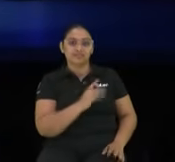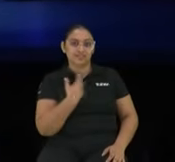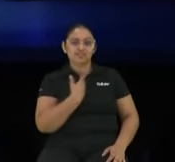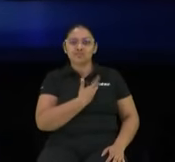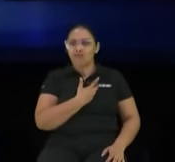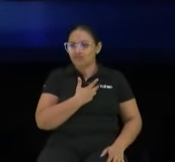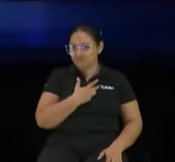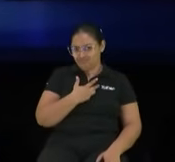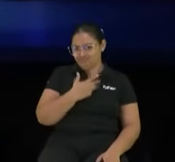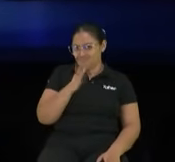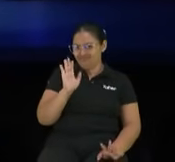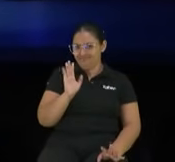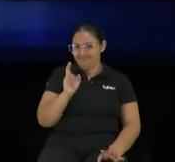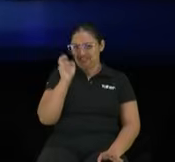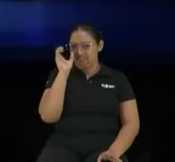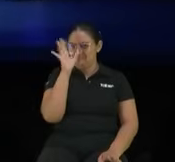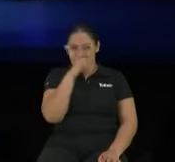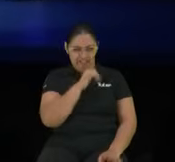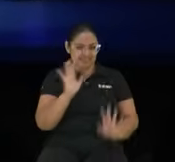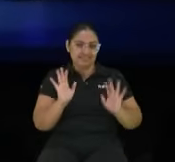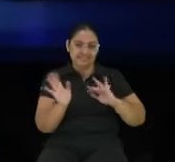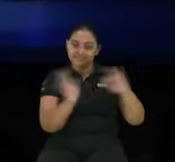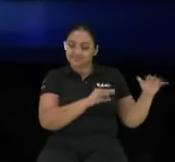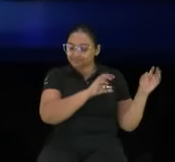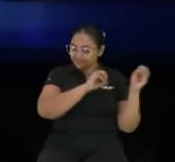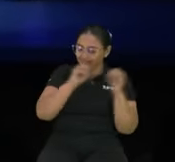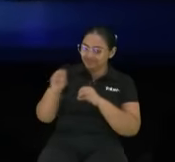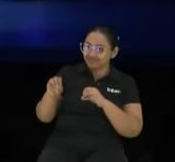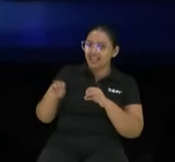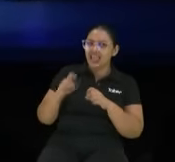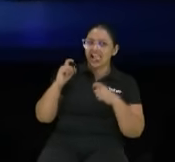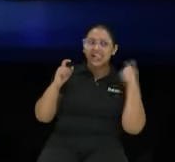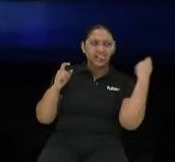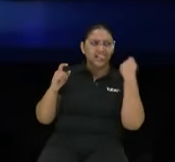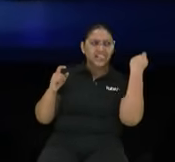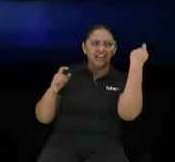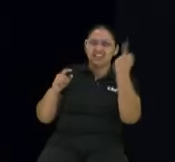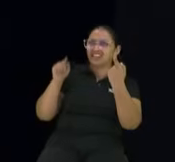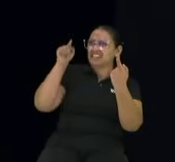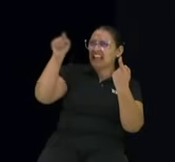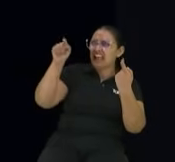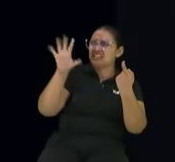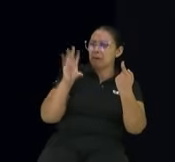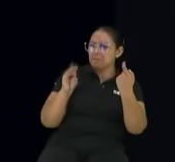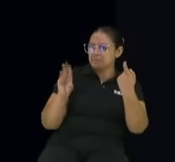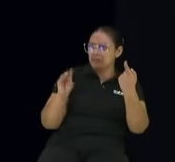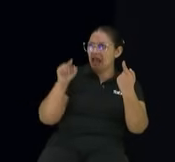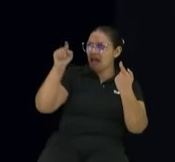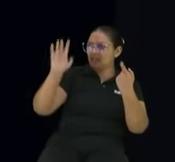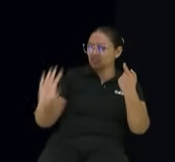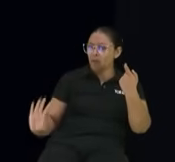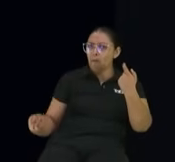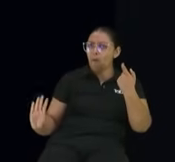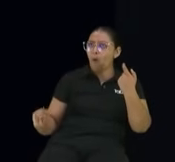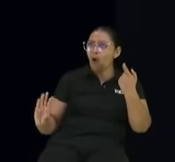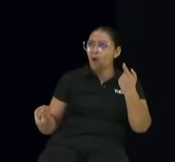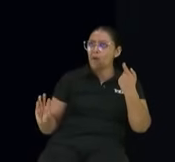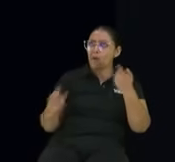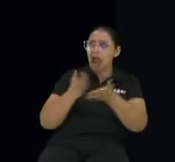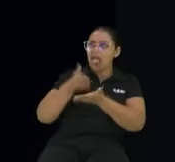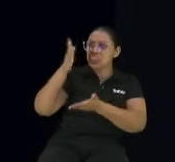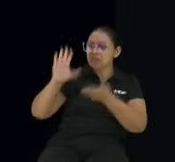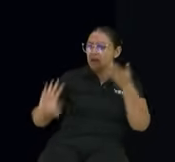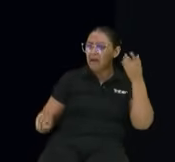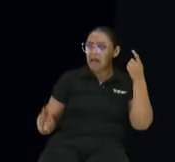tampoco qué fatal Entonces el gigante le dice Y quién es este perro que me han enviado aquí a pelear con no sé quién Oiga las palabras